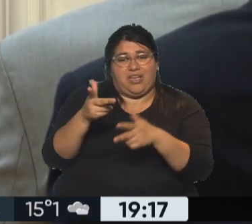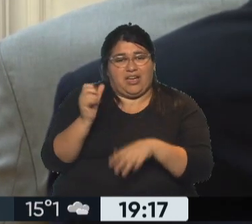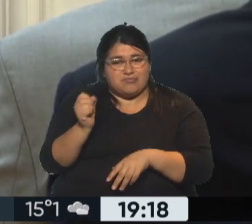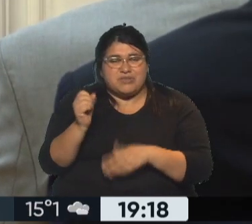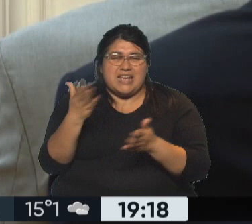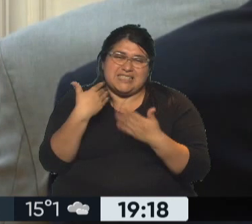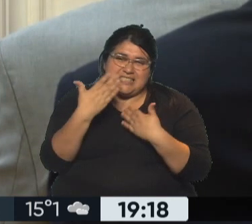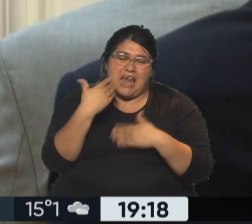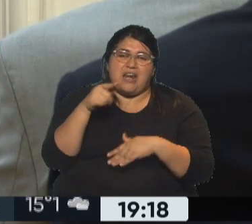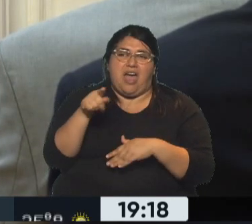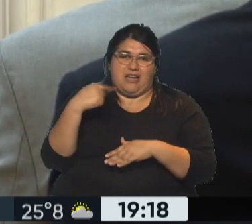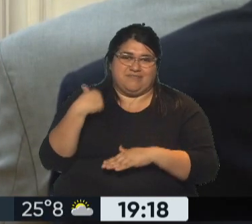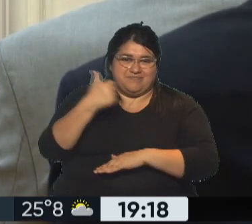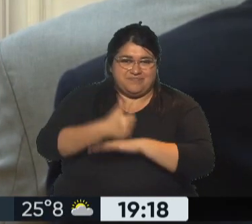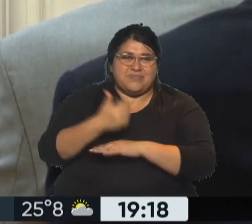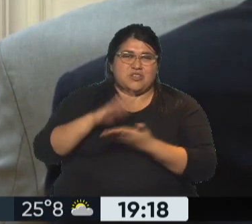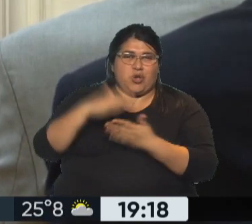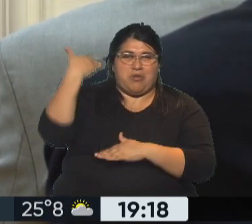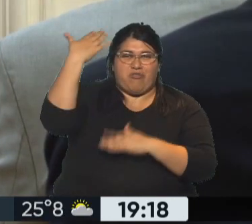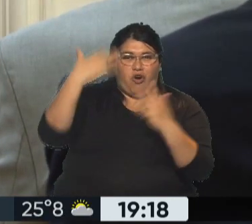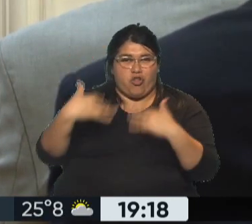la charla en la que pude participar del fórum,